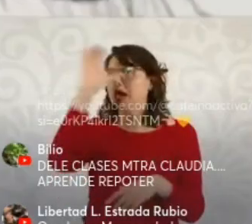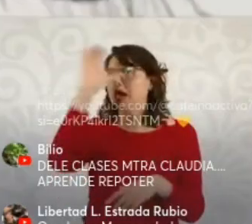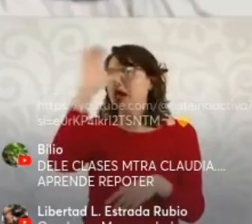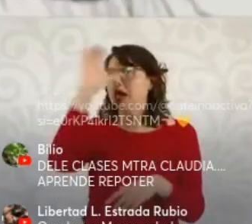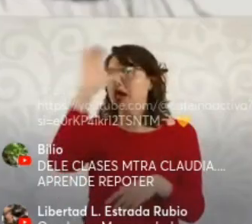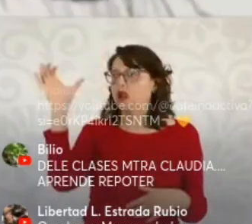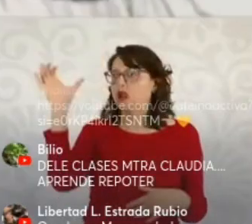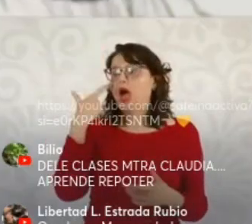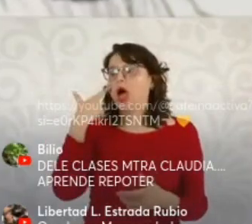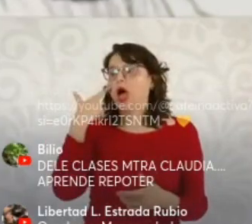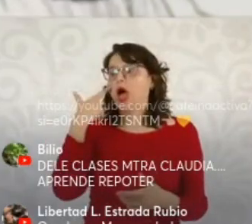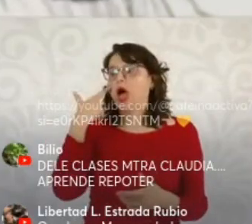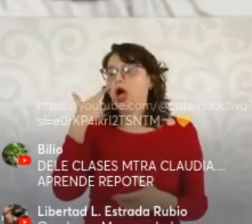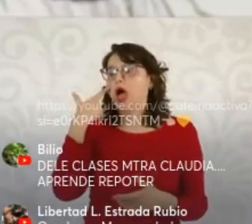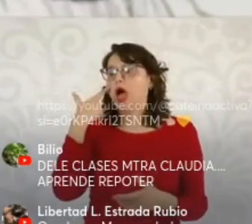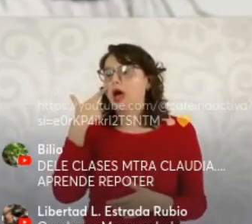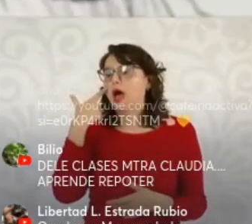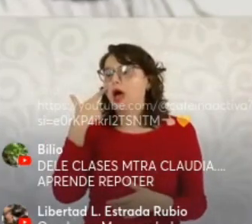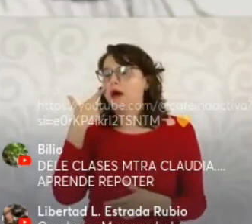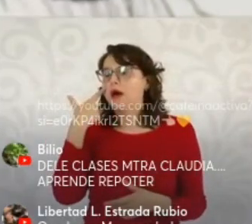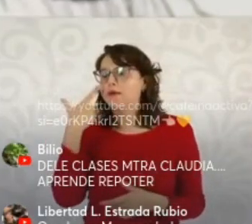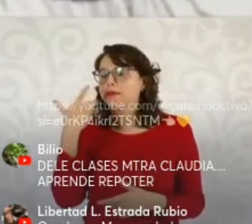Pues garantizar que el